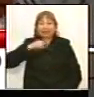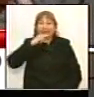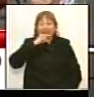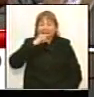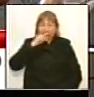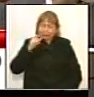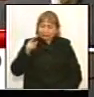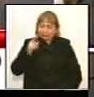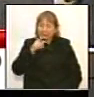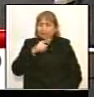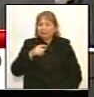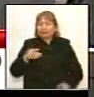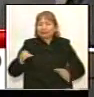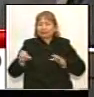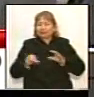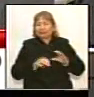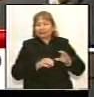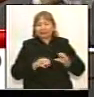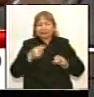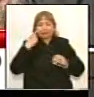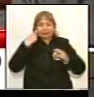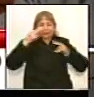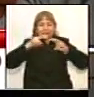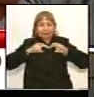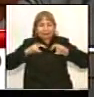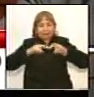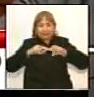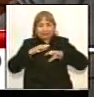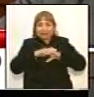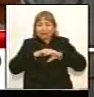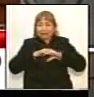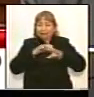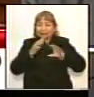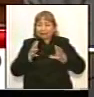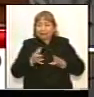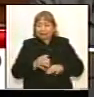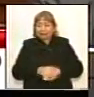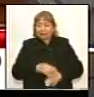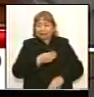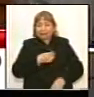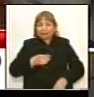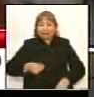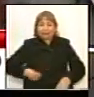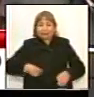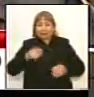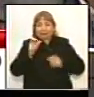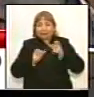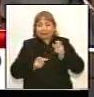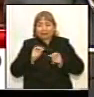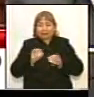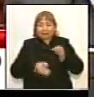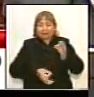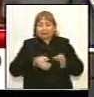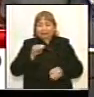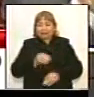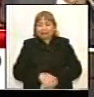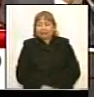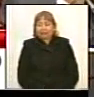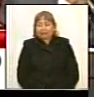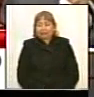Esos son los hechos que se vienen investigando ahorita en el Ministerio Público y en el órgano jurisdiccional.